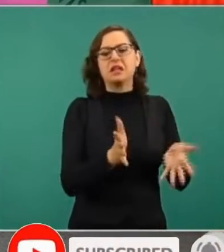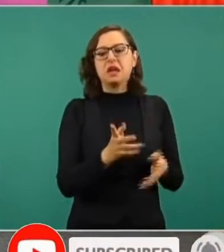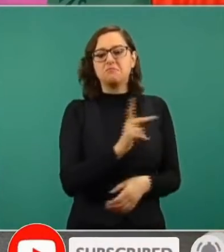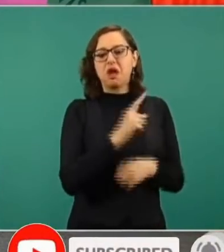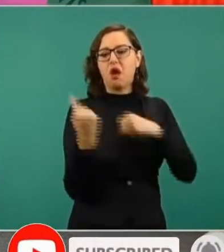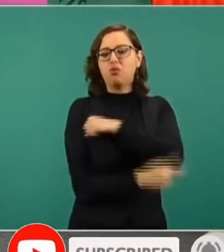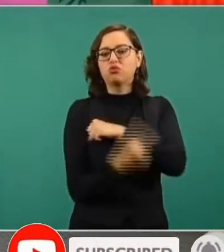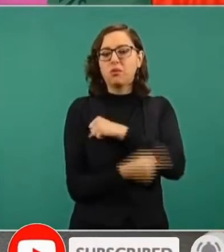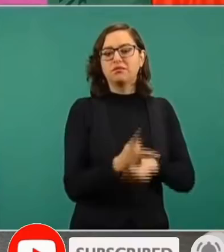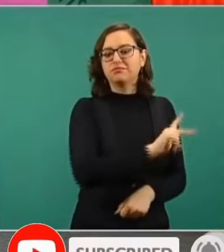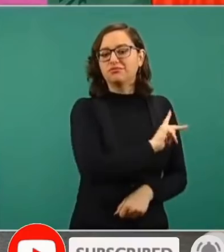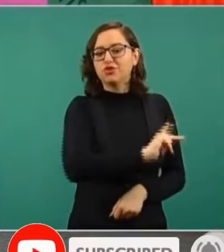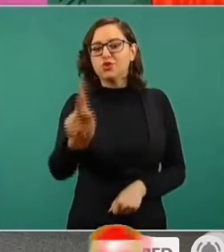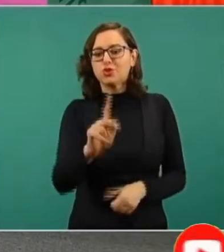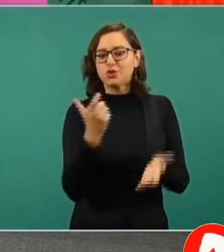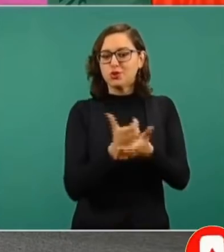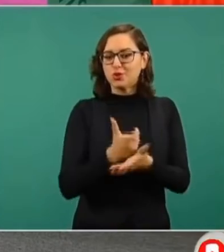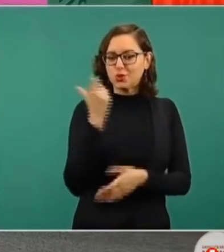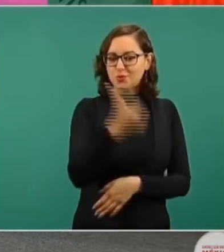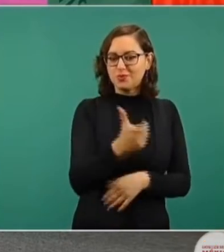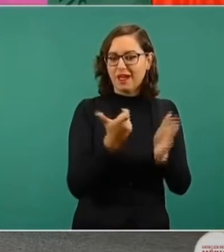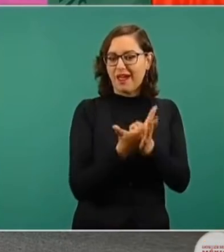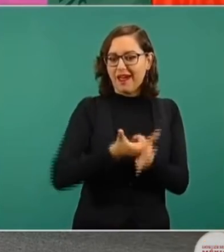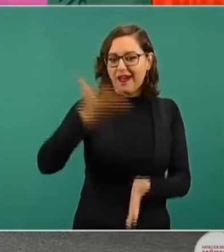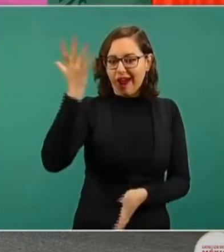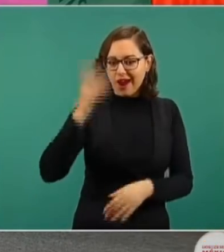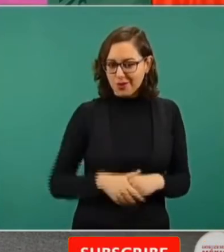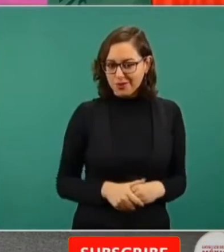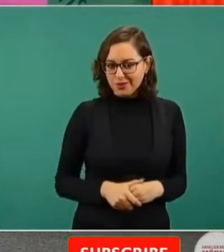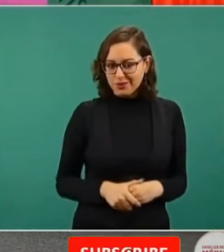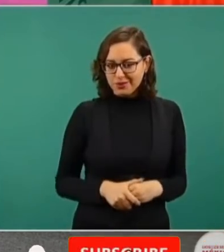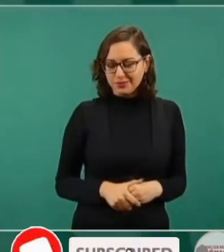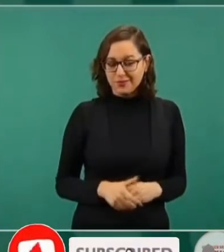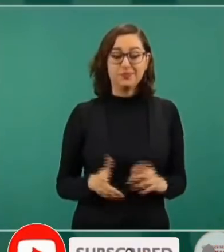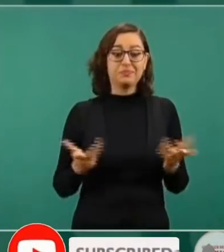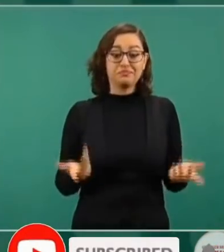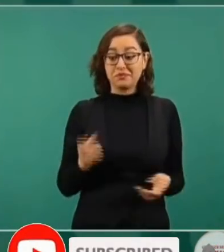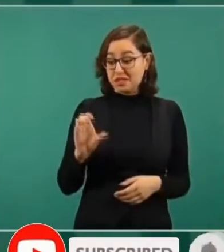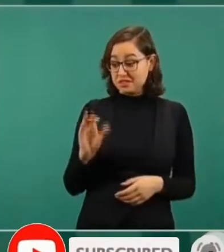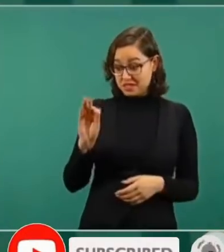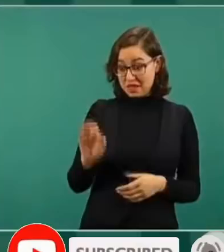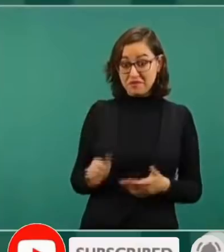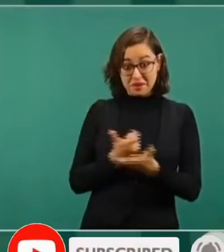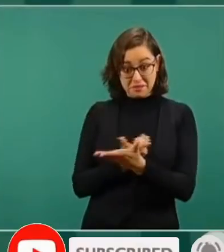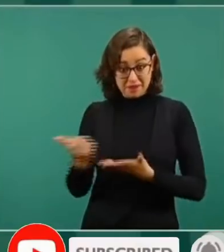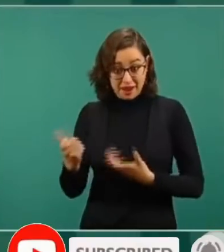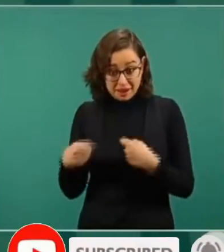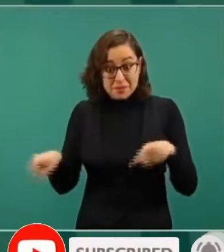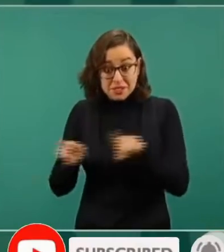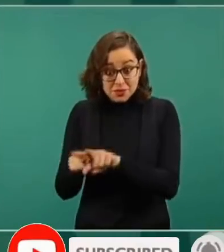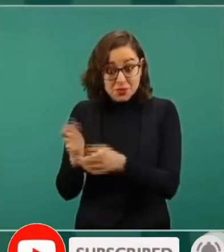La CFE tiene un beneficio mínimo en este pago a todos del precio más